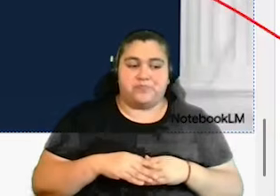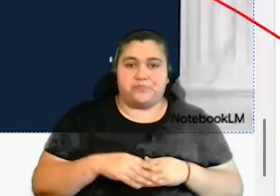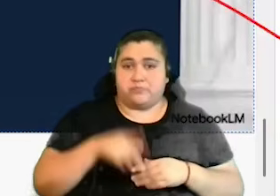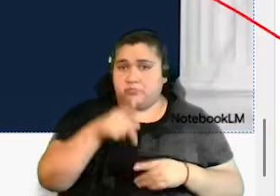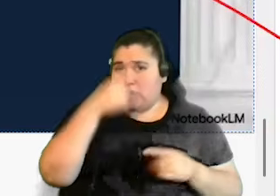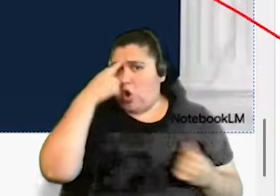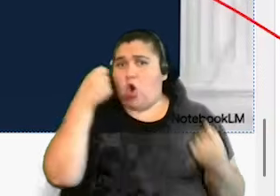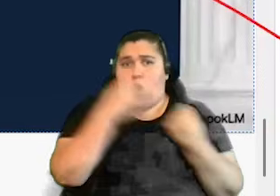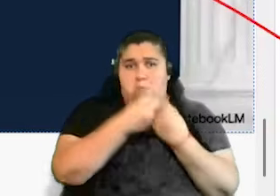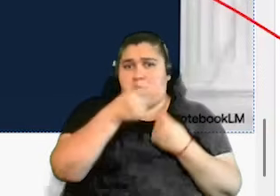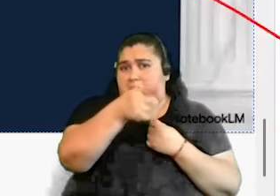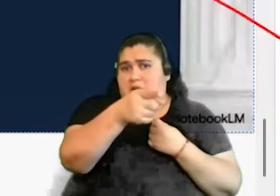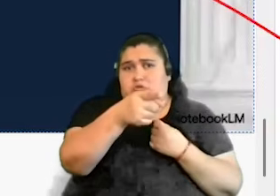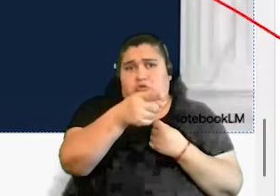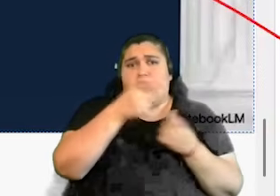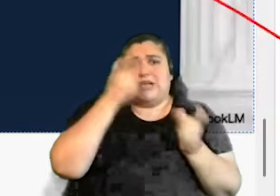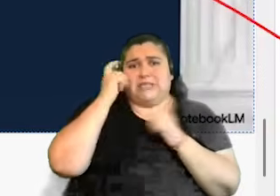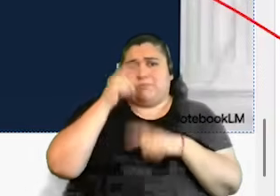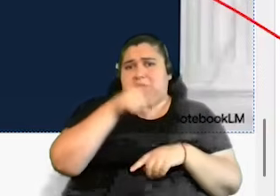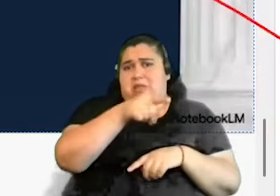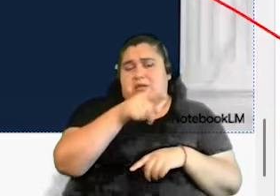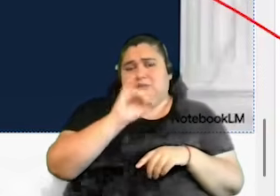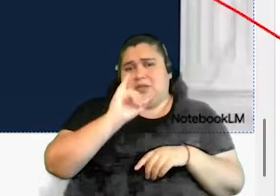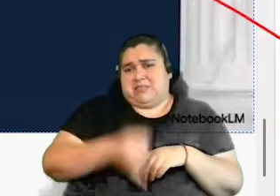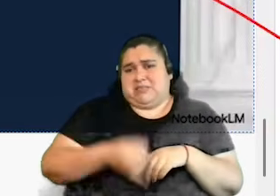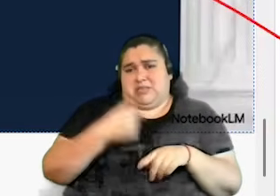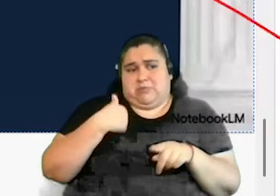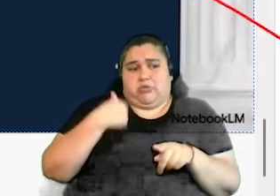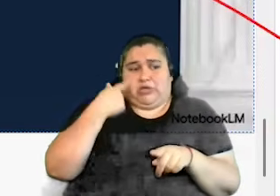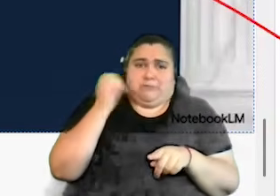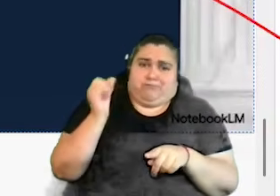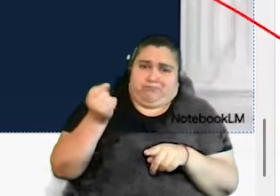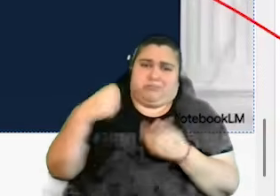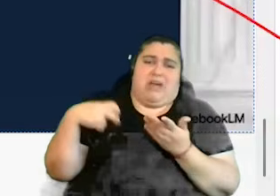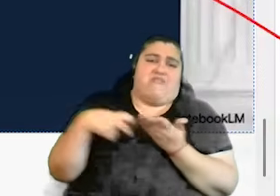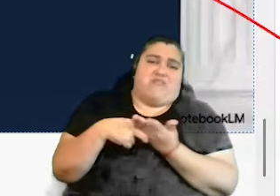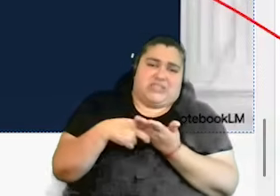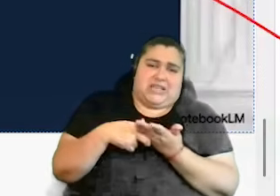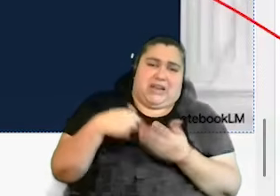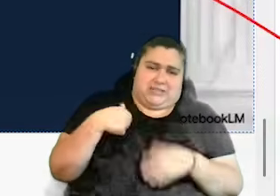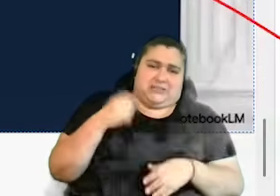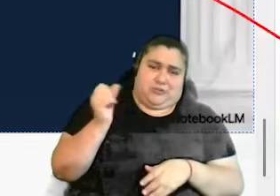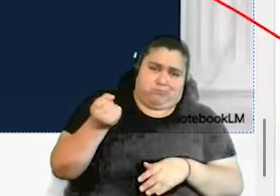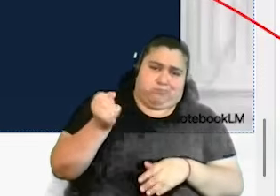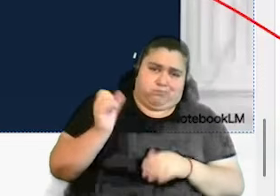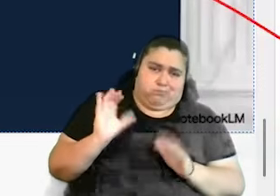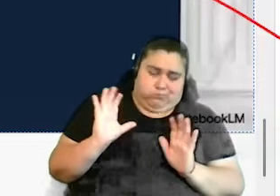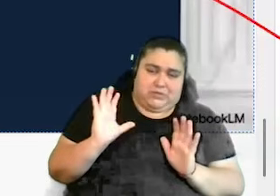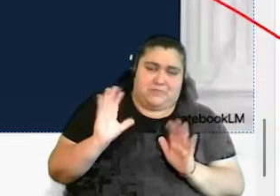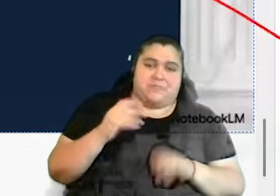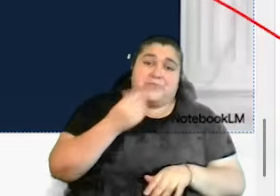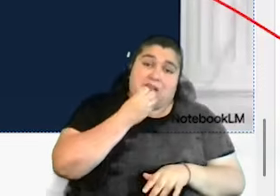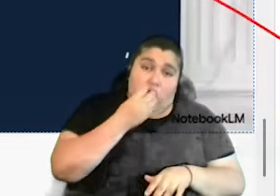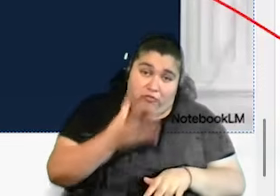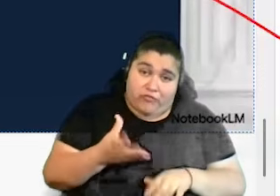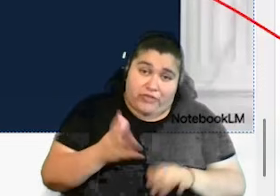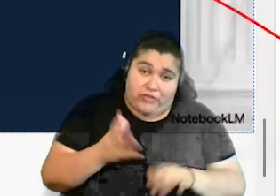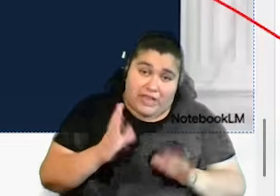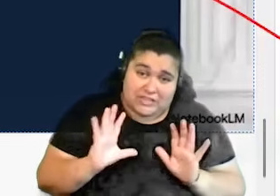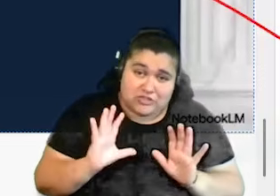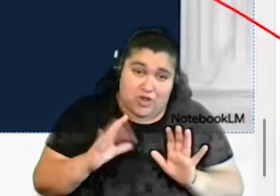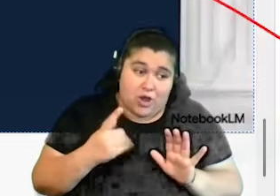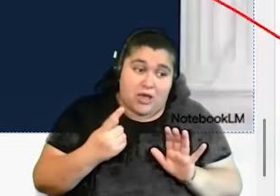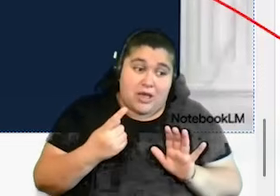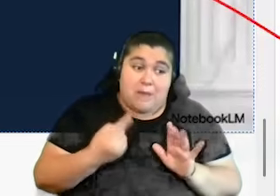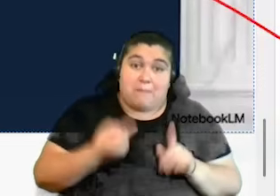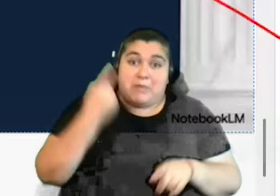tu historia en la sí, casa, porque yo también vengo de fiscalización, y lo primero, te voy a confesar que lo primero que se me planteó a mí es la